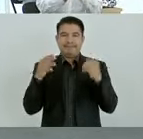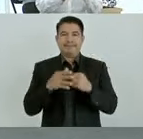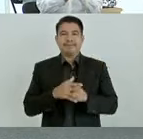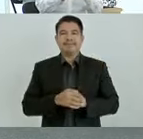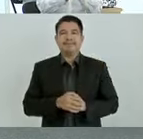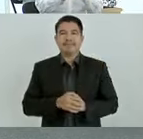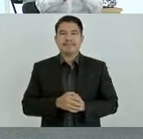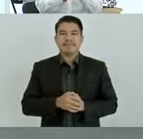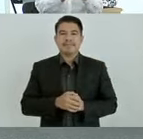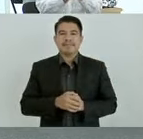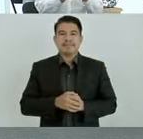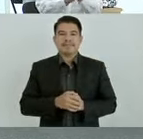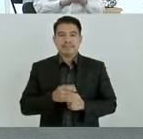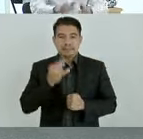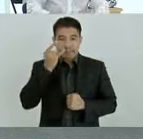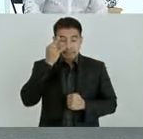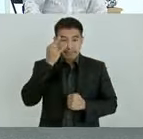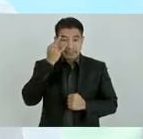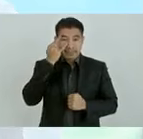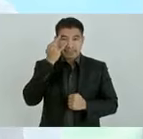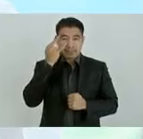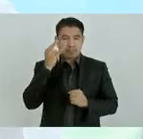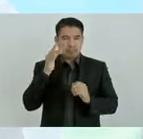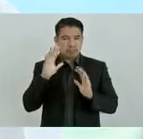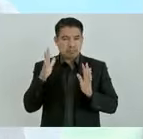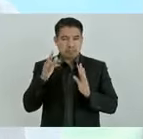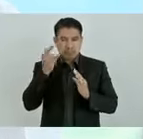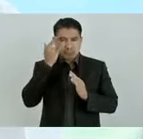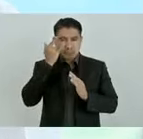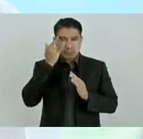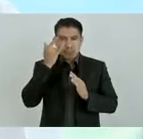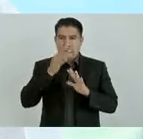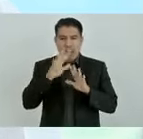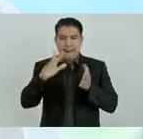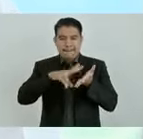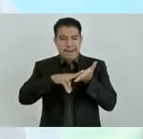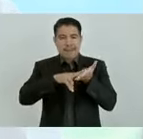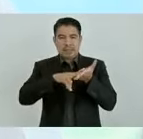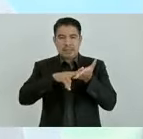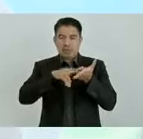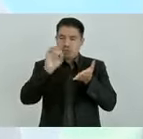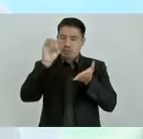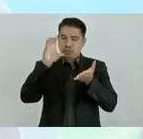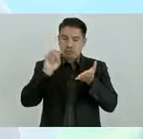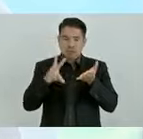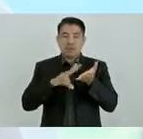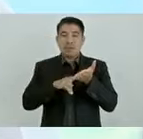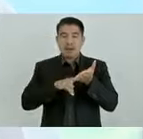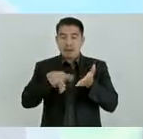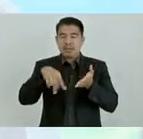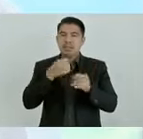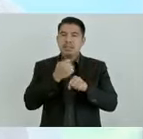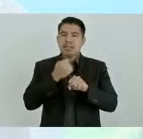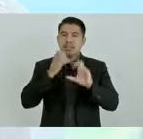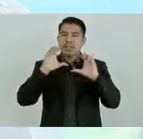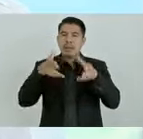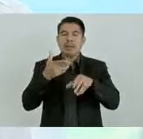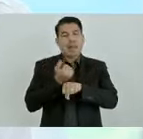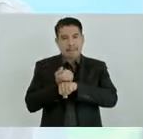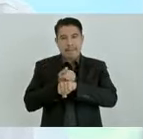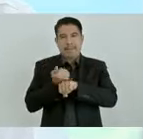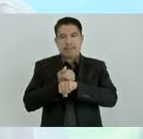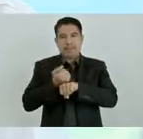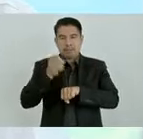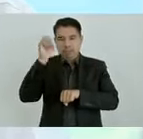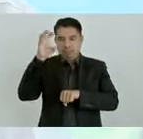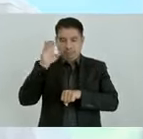Campeche ya está en semáforo verde, Chiapas ya está en amarillo, pero va